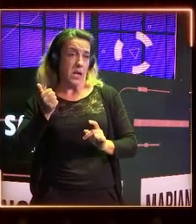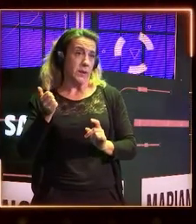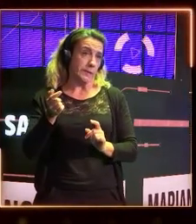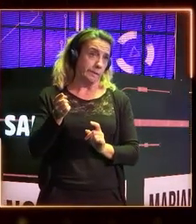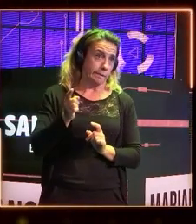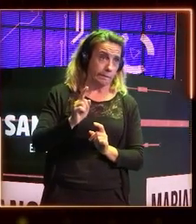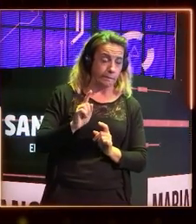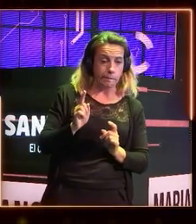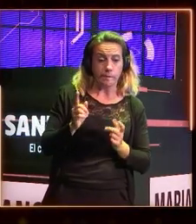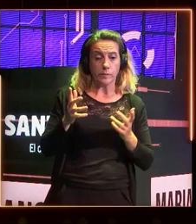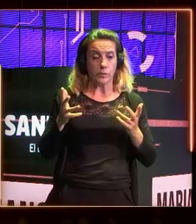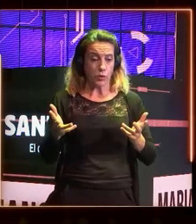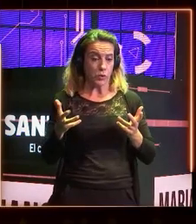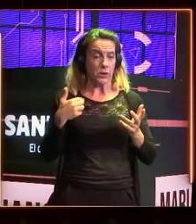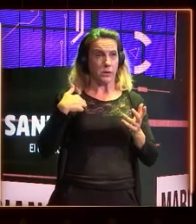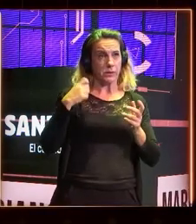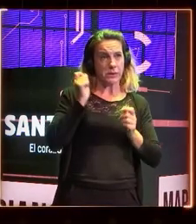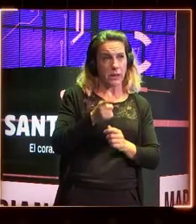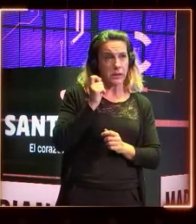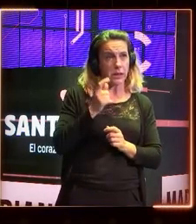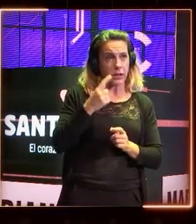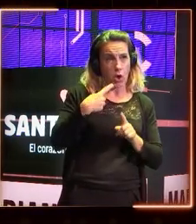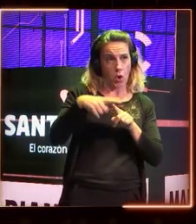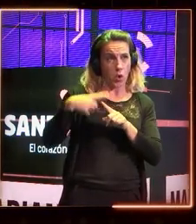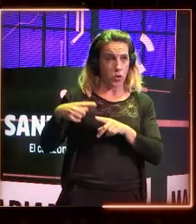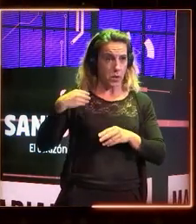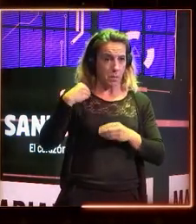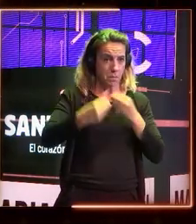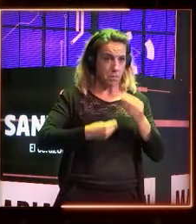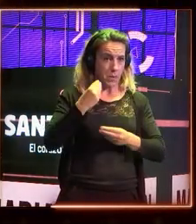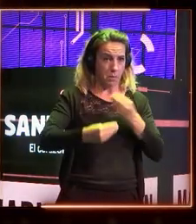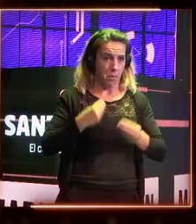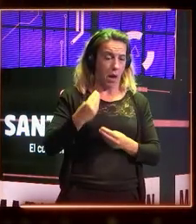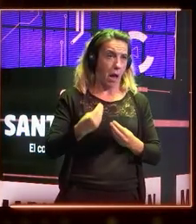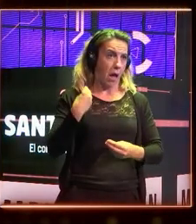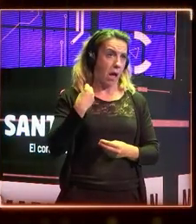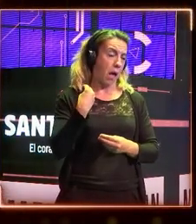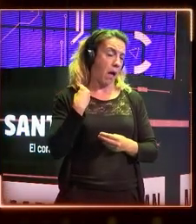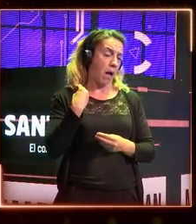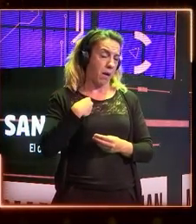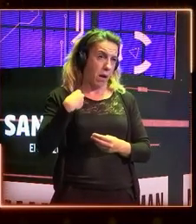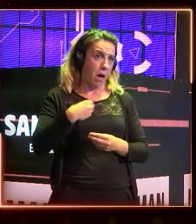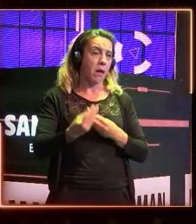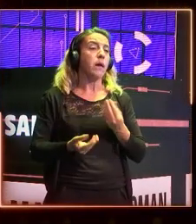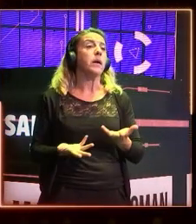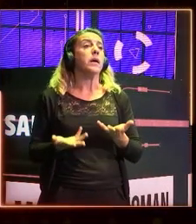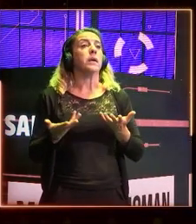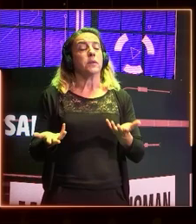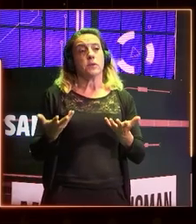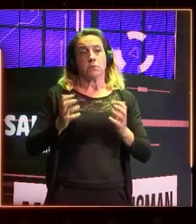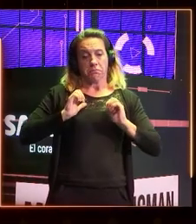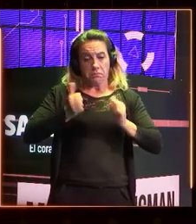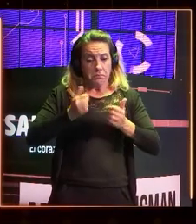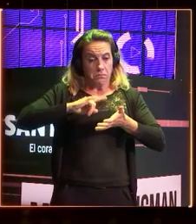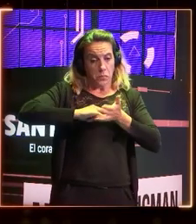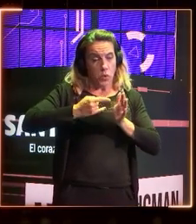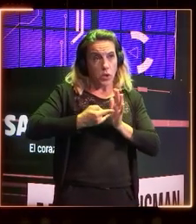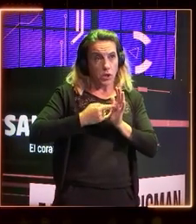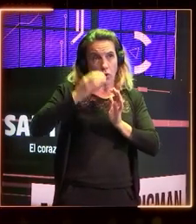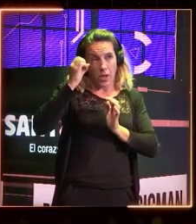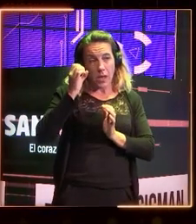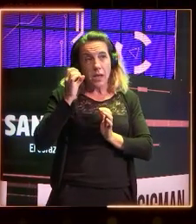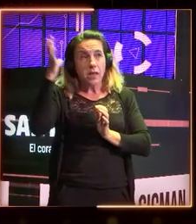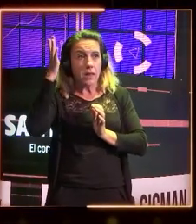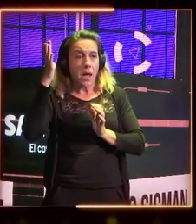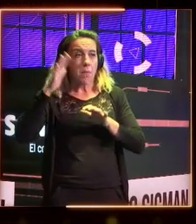hacía todo el tiempo las mismas cosas no podías resolver había una infinidad de cosas que no podía resolver pero ahí empieza un proyecto una idea de tratar